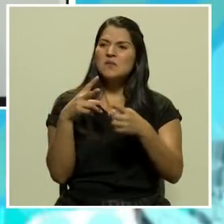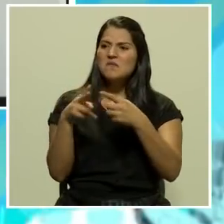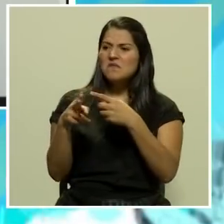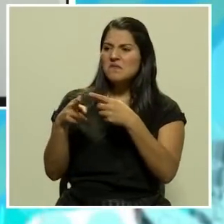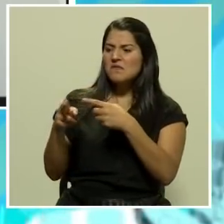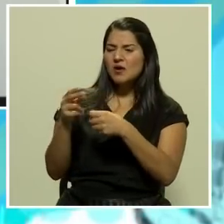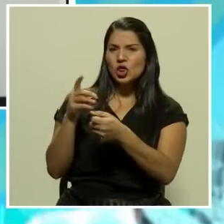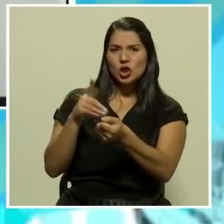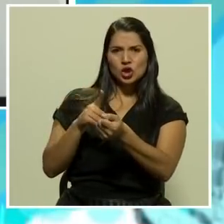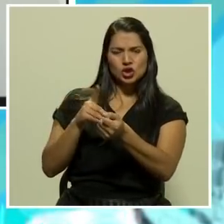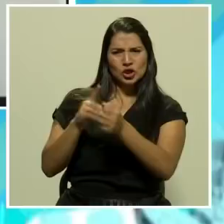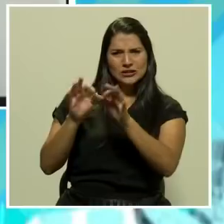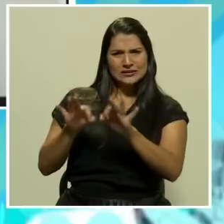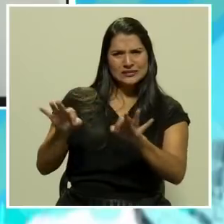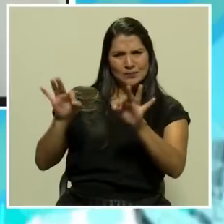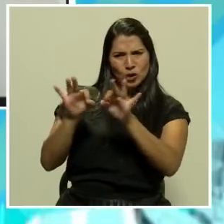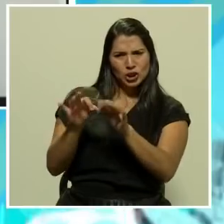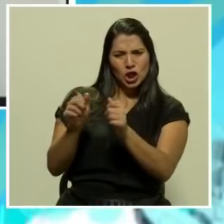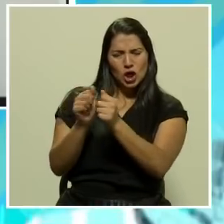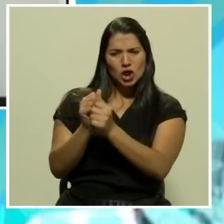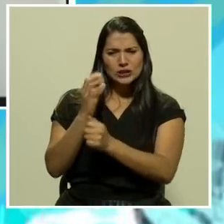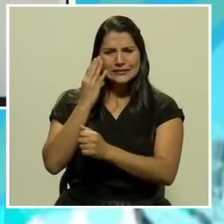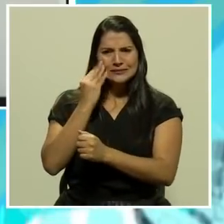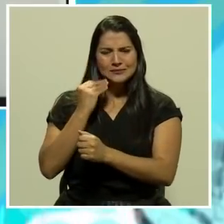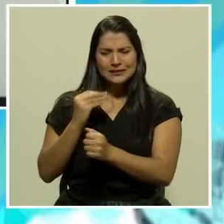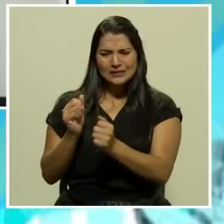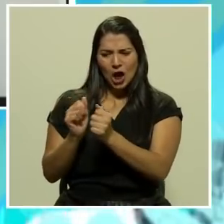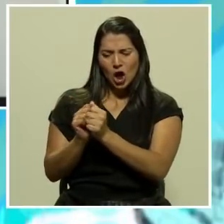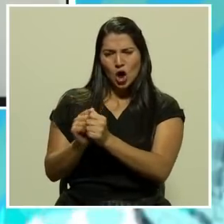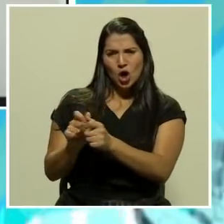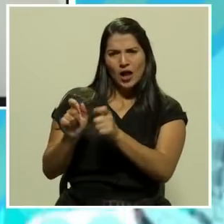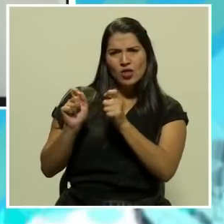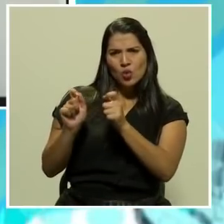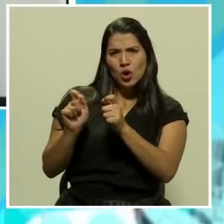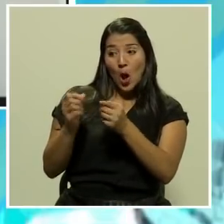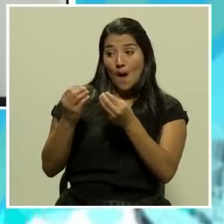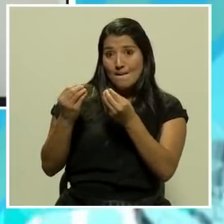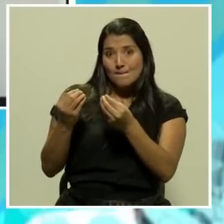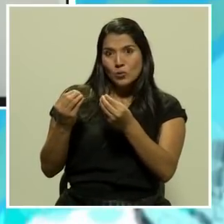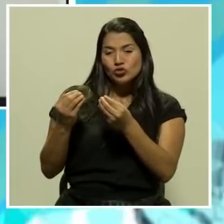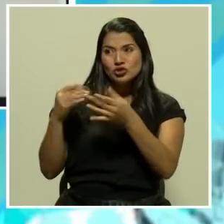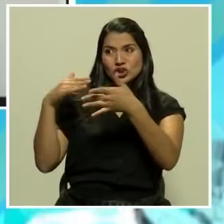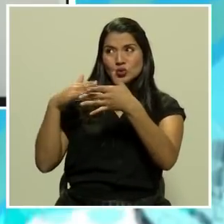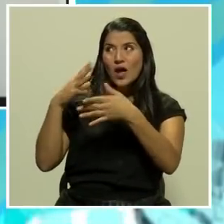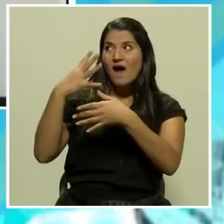sanitario valioso, capacitado, educado, muchos de ellos en el extranjero.